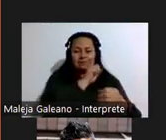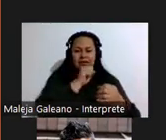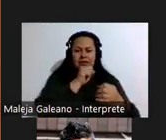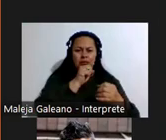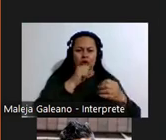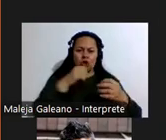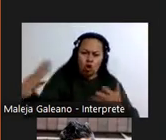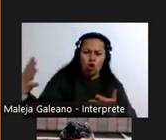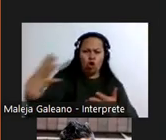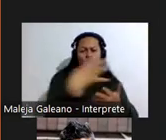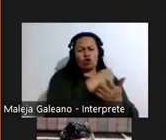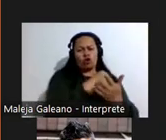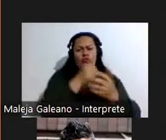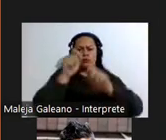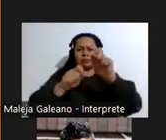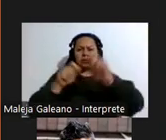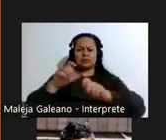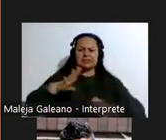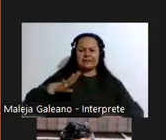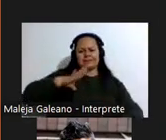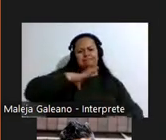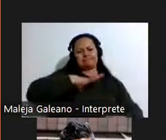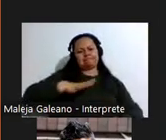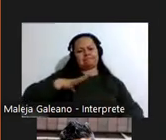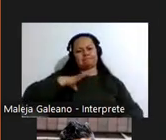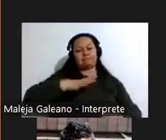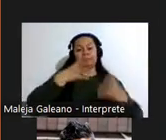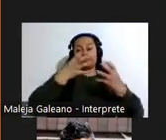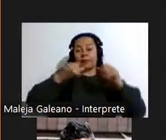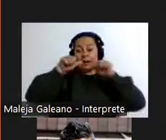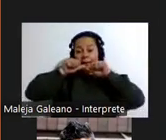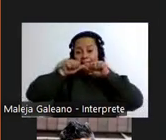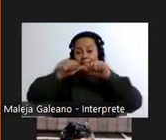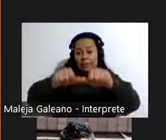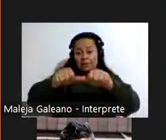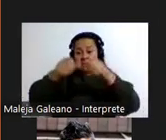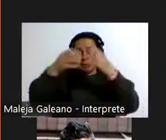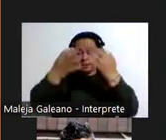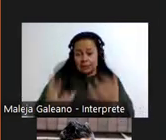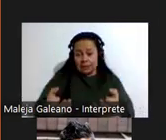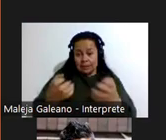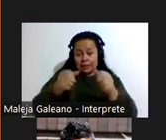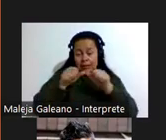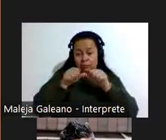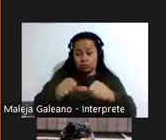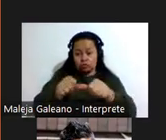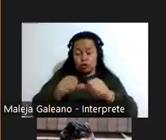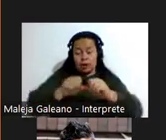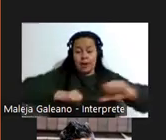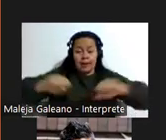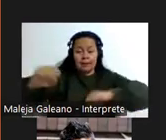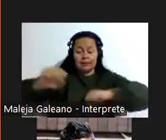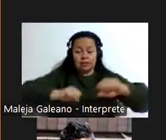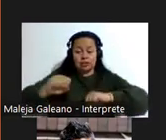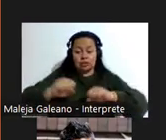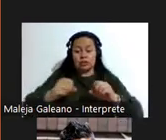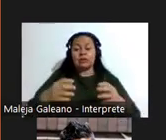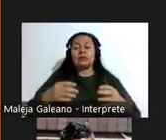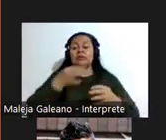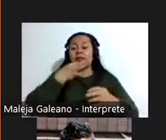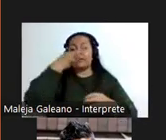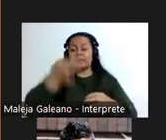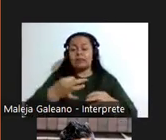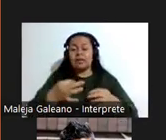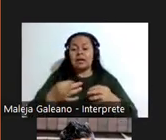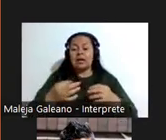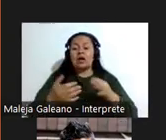sé que somos una cantidad de gente, pero quienes se quieran quedar es porque realmente quieren hacer el ejercicio de colectivamente manifestar